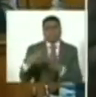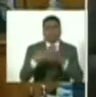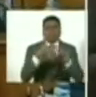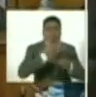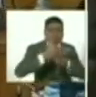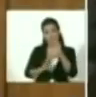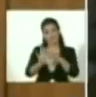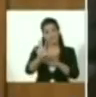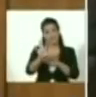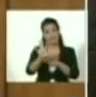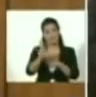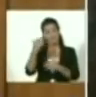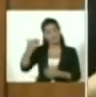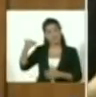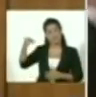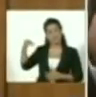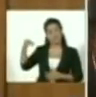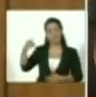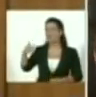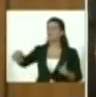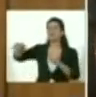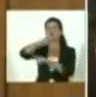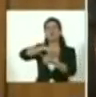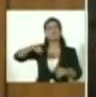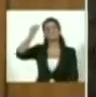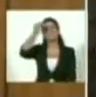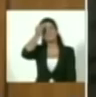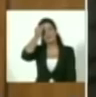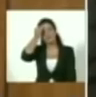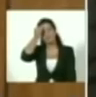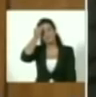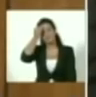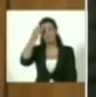Mi objetivo era decir lo que no dice la campaña